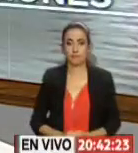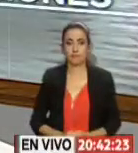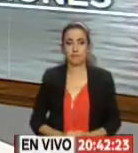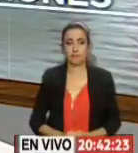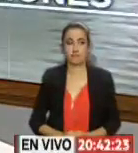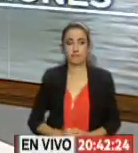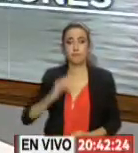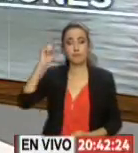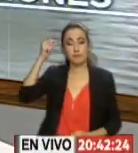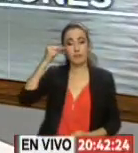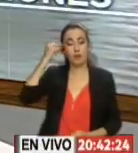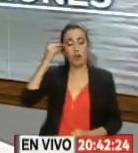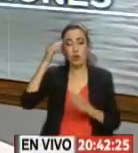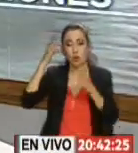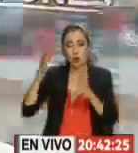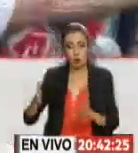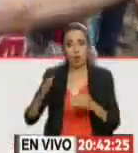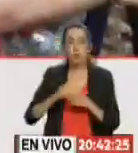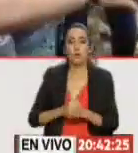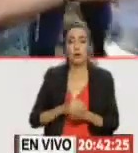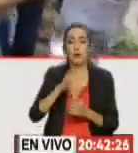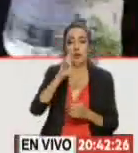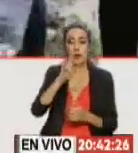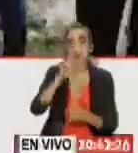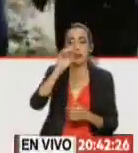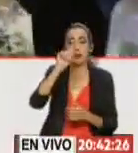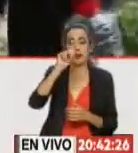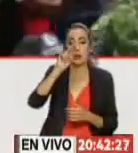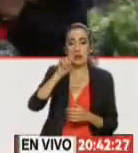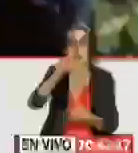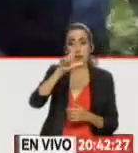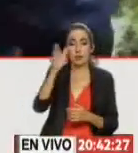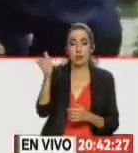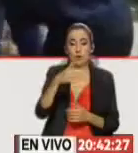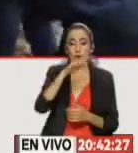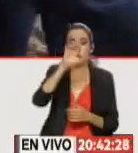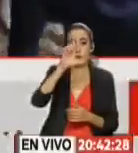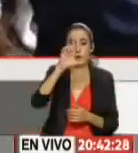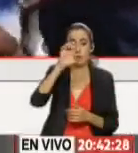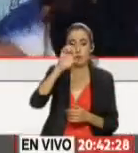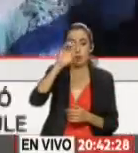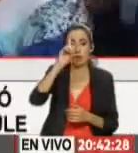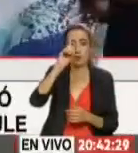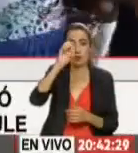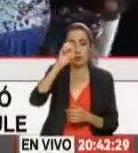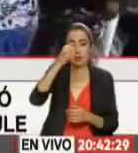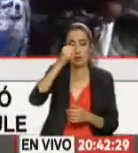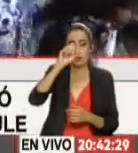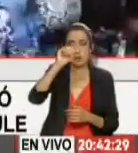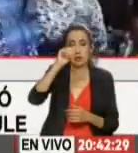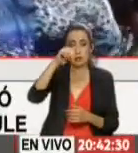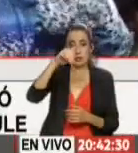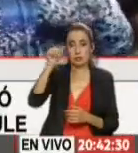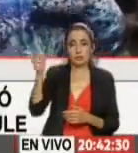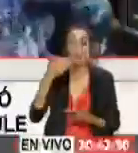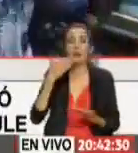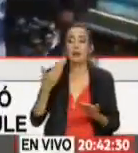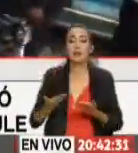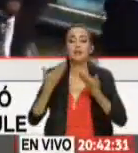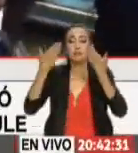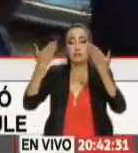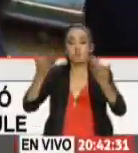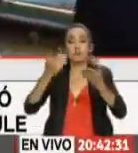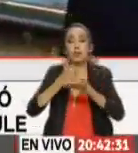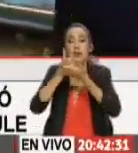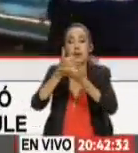Y el gobernador de la provincia del Guayas, Raúl Ledesma, recorrió varios recintos del cantón Daule, donde entregó ayudas técnicas a